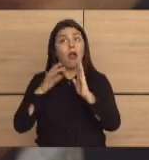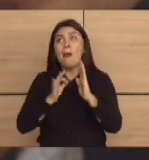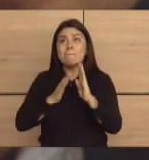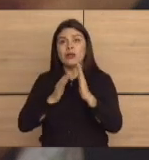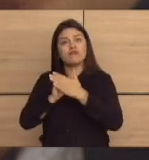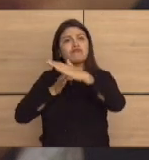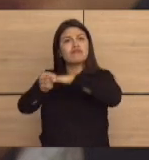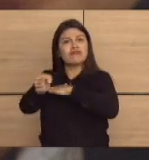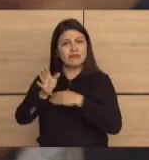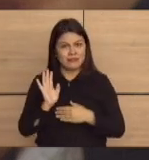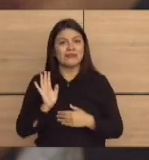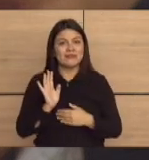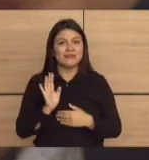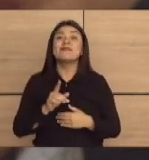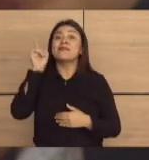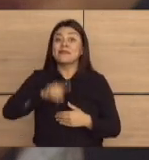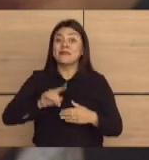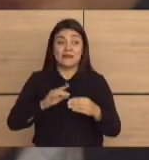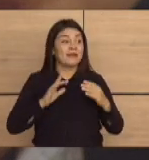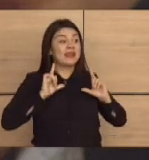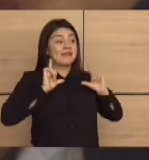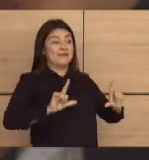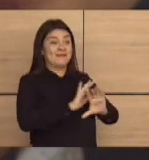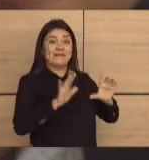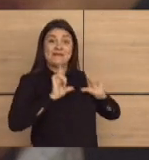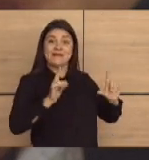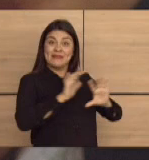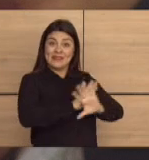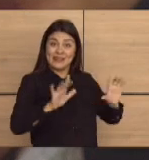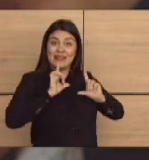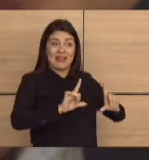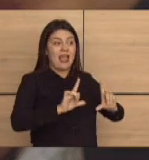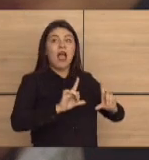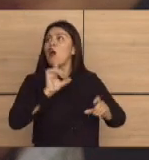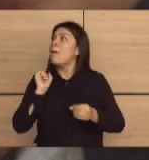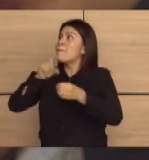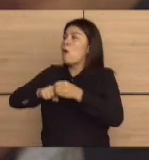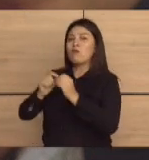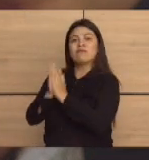siempre, cuando se gradúan, ingresan a la universidad.